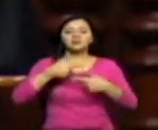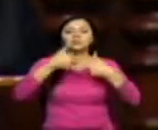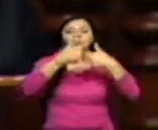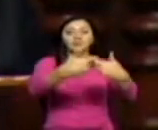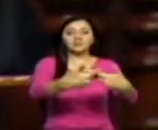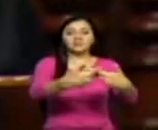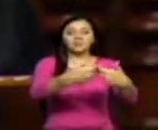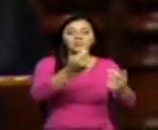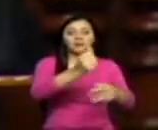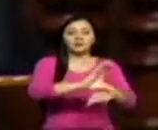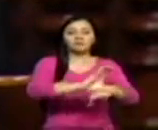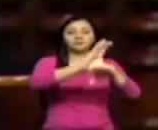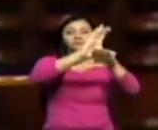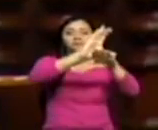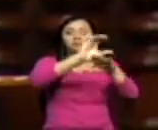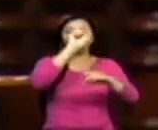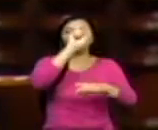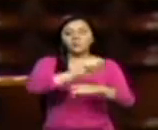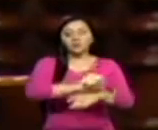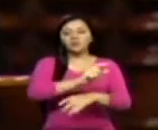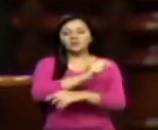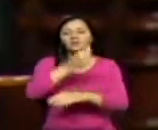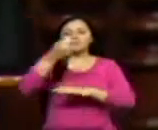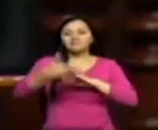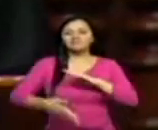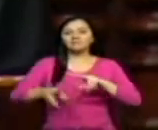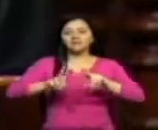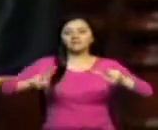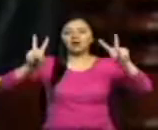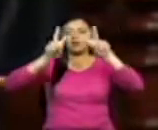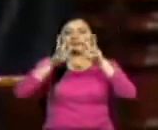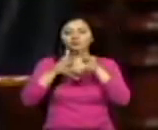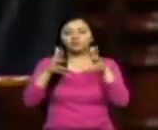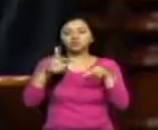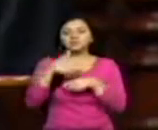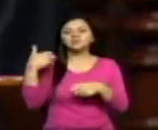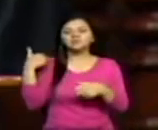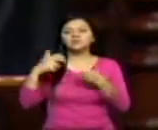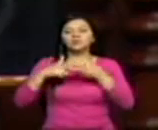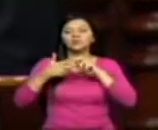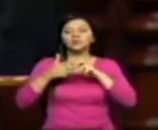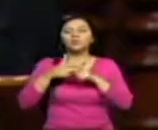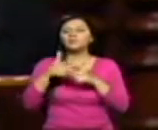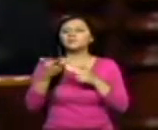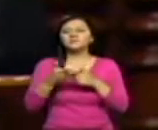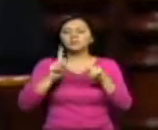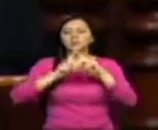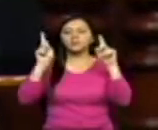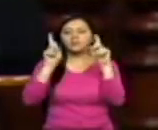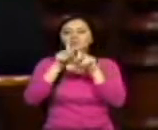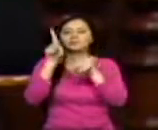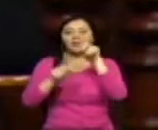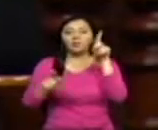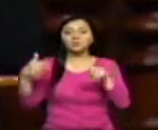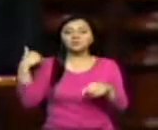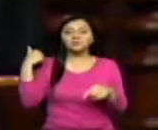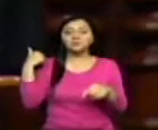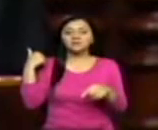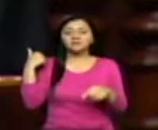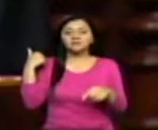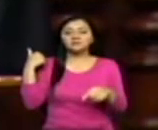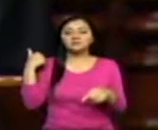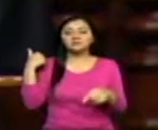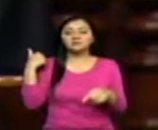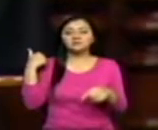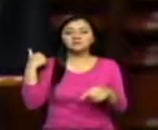formal, reduciendo los altos costos que enfrentan las empresas que hoy generan la mayor parte